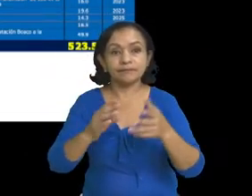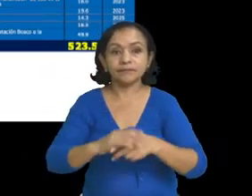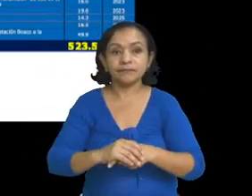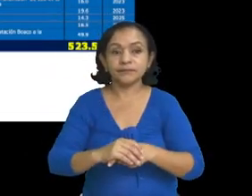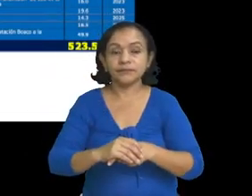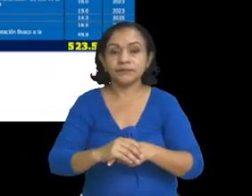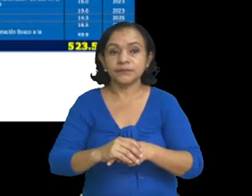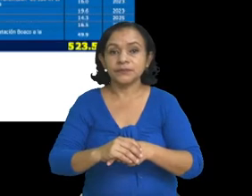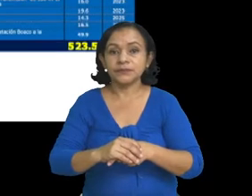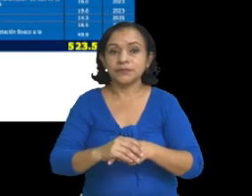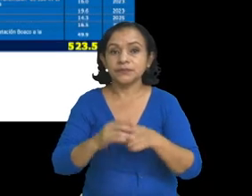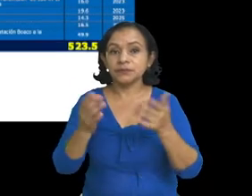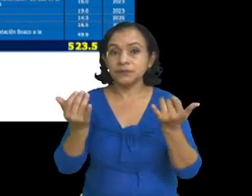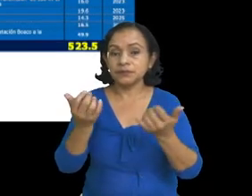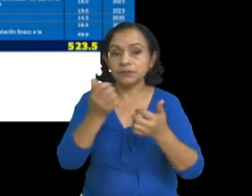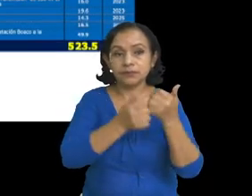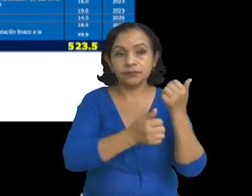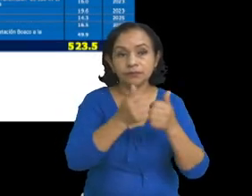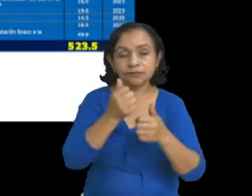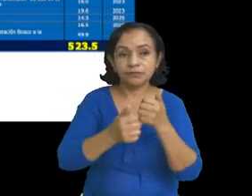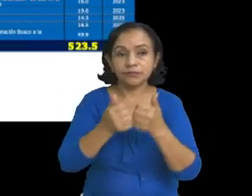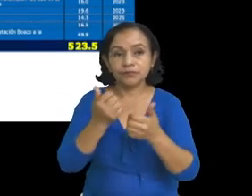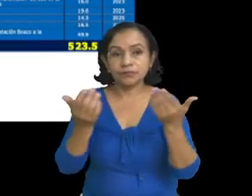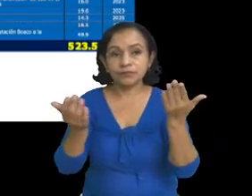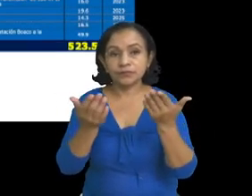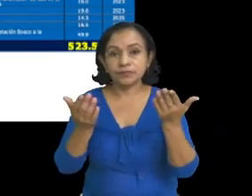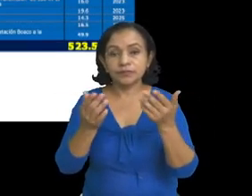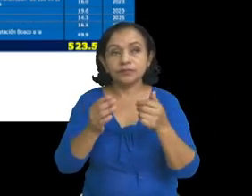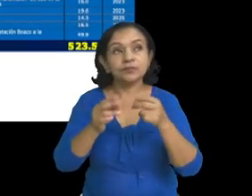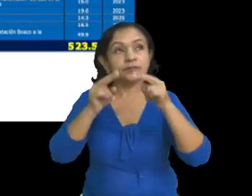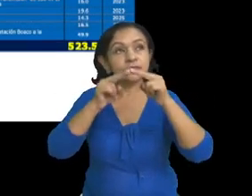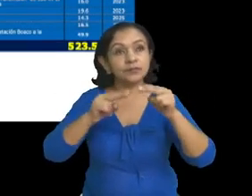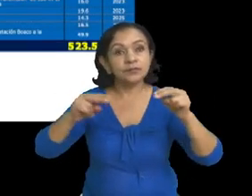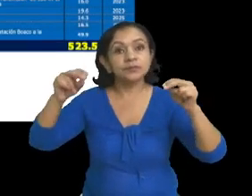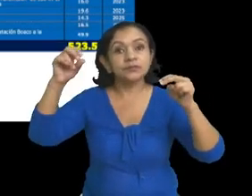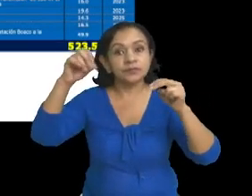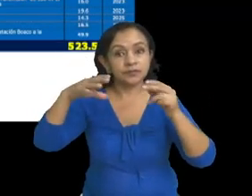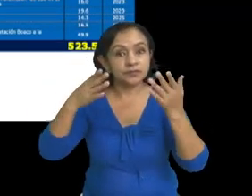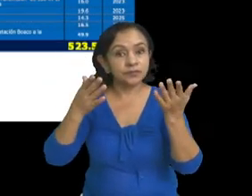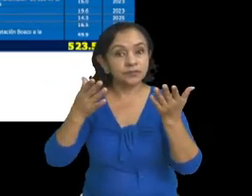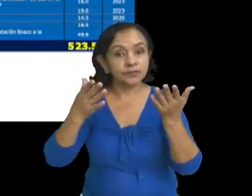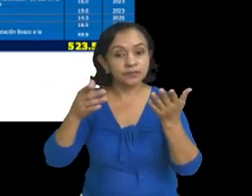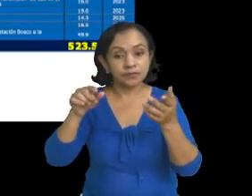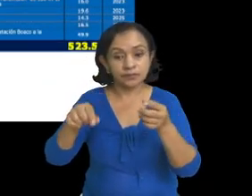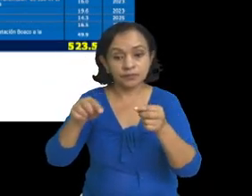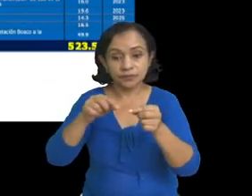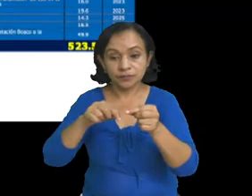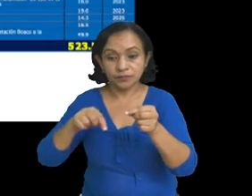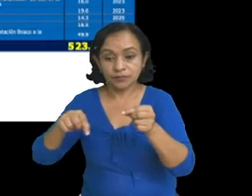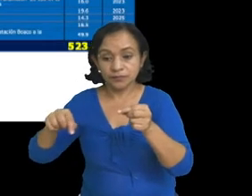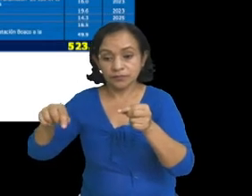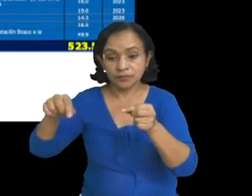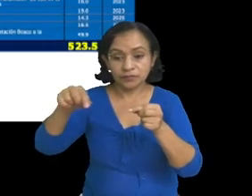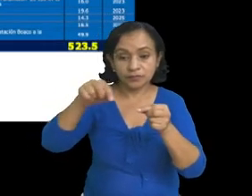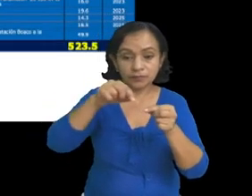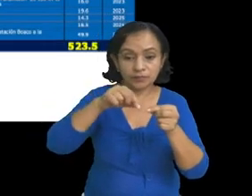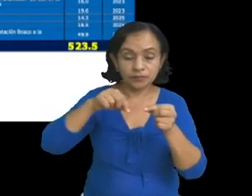pero aún así que hay una falla en una línea de transmisión, al estar anillado,